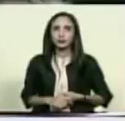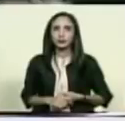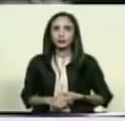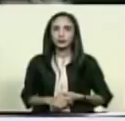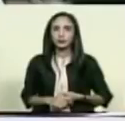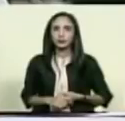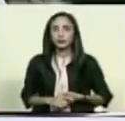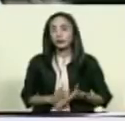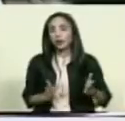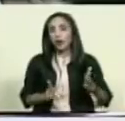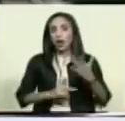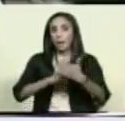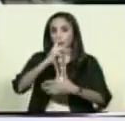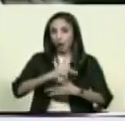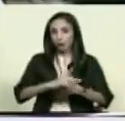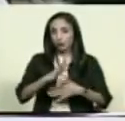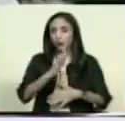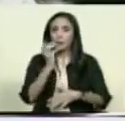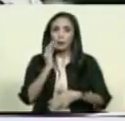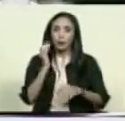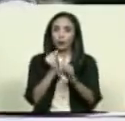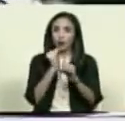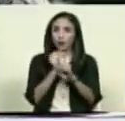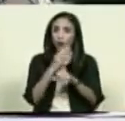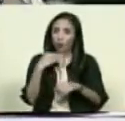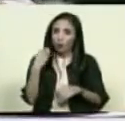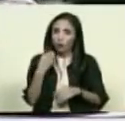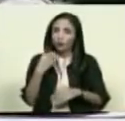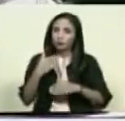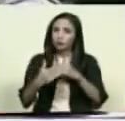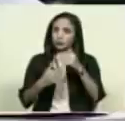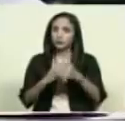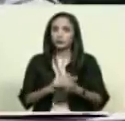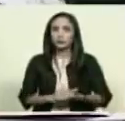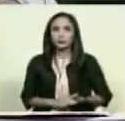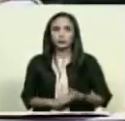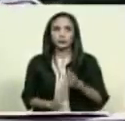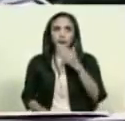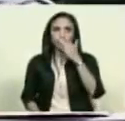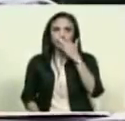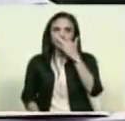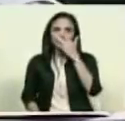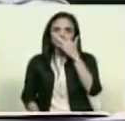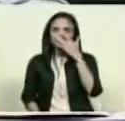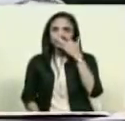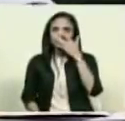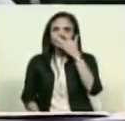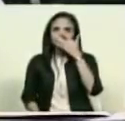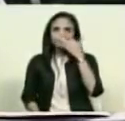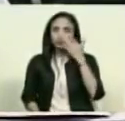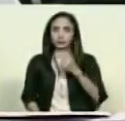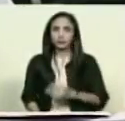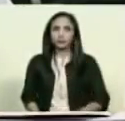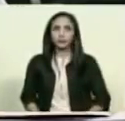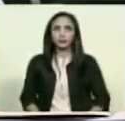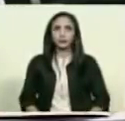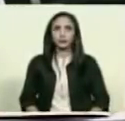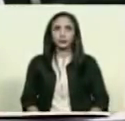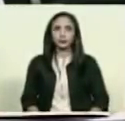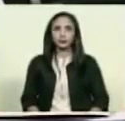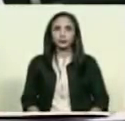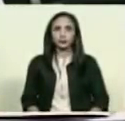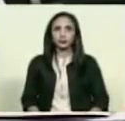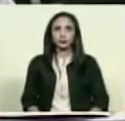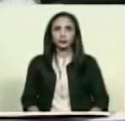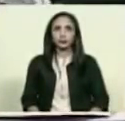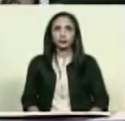adquiere, digamos, una nueva dinámica que tiene que ver con lo productivo, que tiene que ver con el emprendimiento, con la posibilidad de que esta generación también se convierta en una